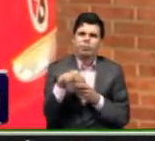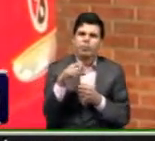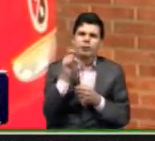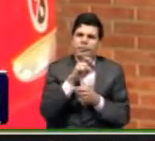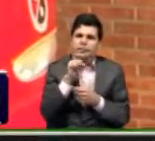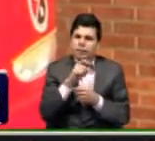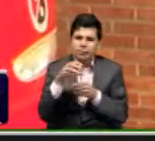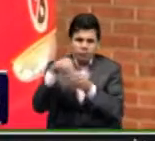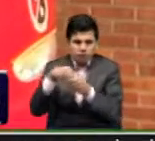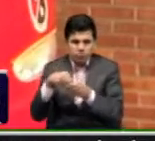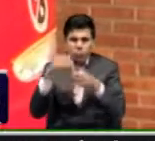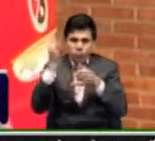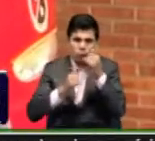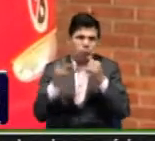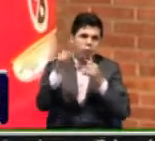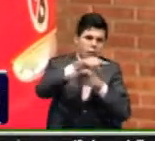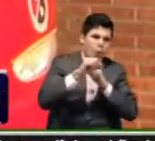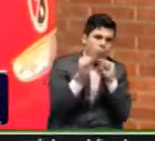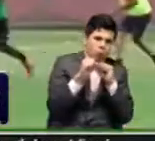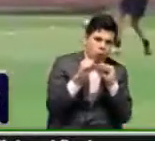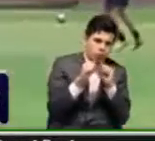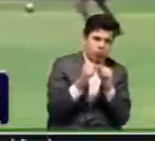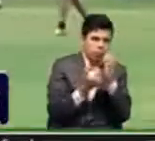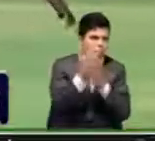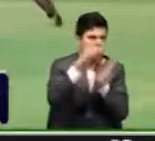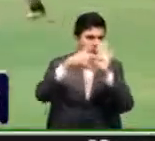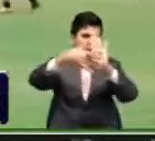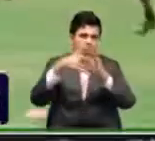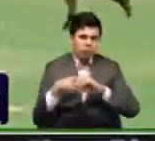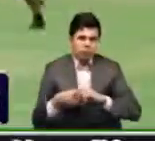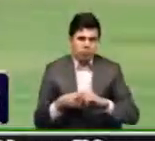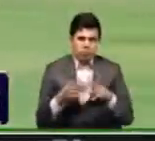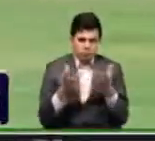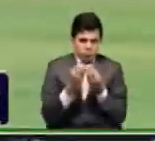y al último se dio lo de Bogotá y ahí fue cuando debuté. El onceno rojinegro